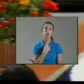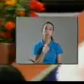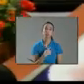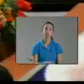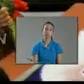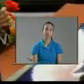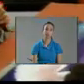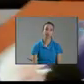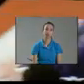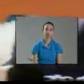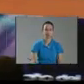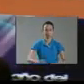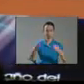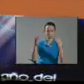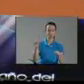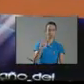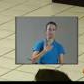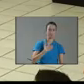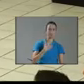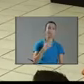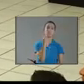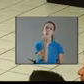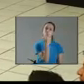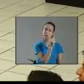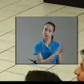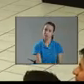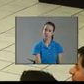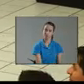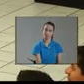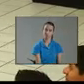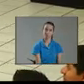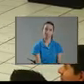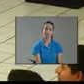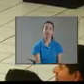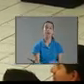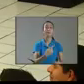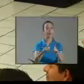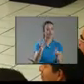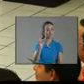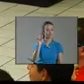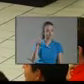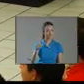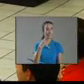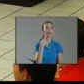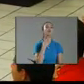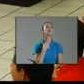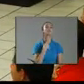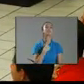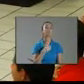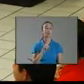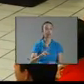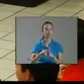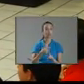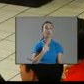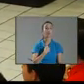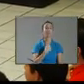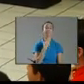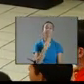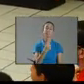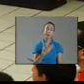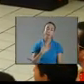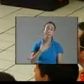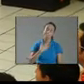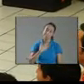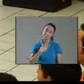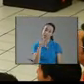atrás, me dijo, Billy, quiero que ayunes. Oh, Señor Jesús, Padre Santo, y justo voy a Guatemala, Dios mío, y